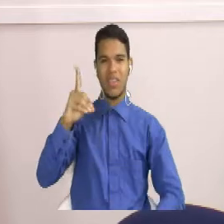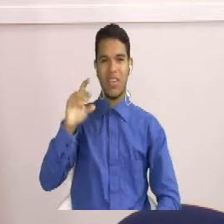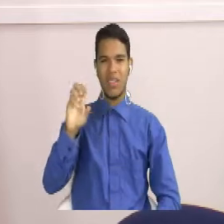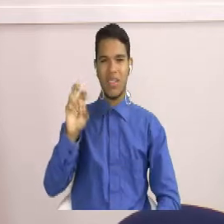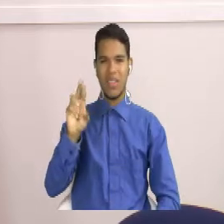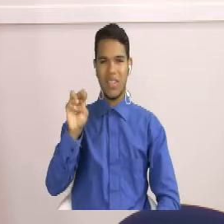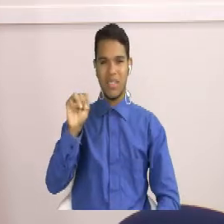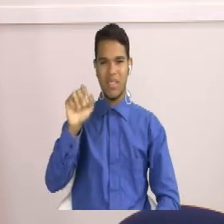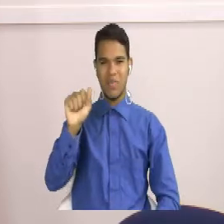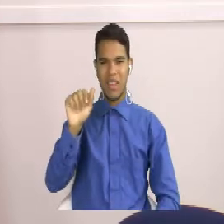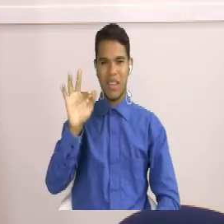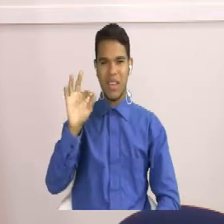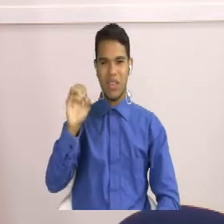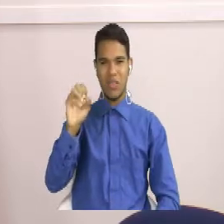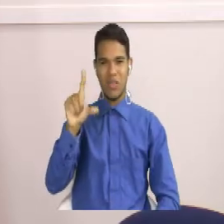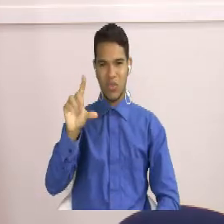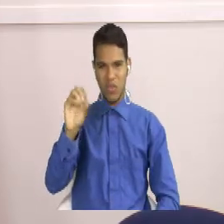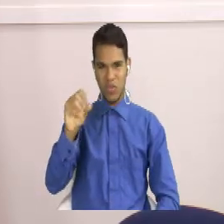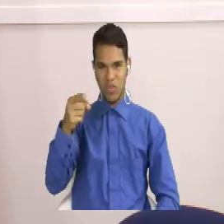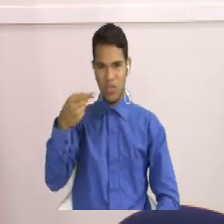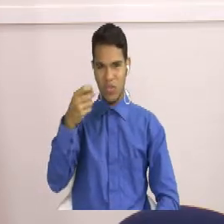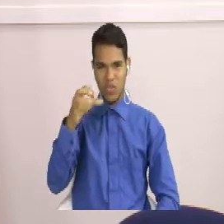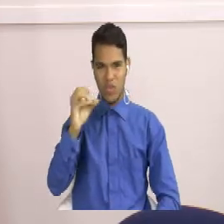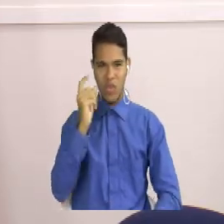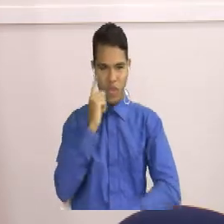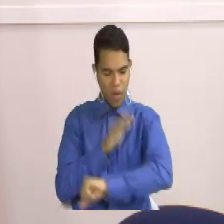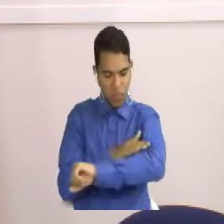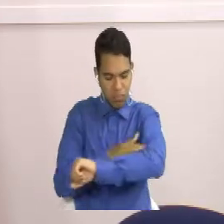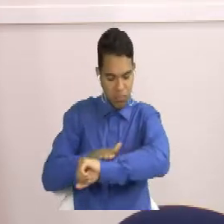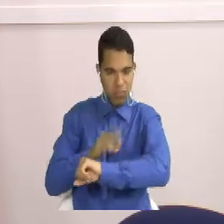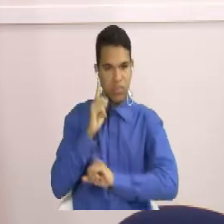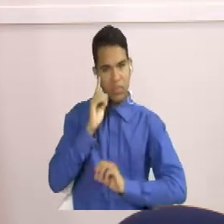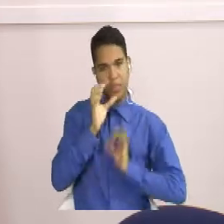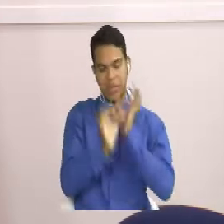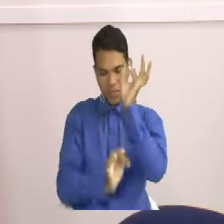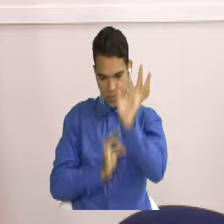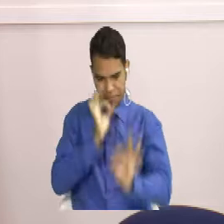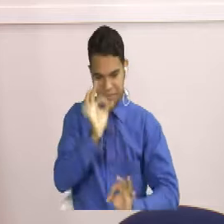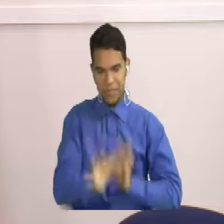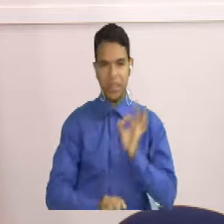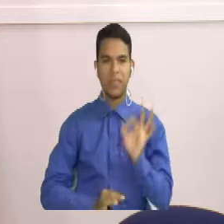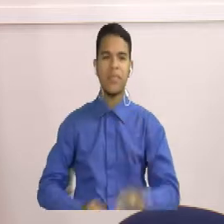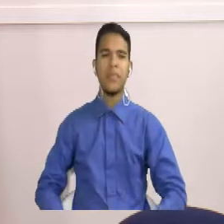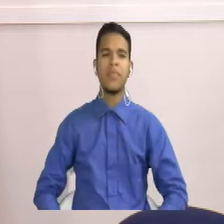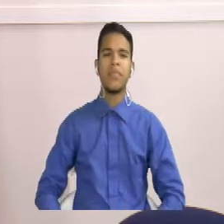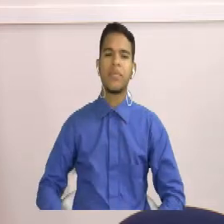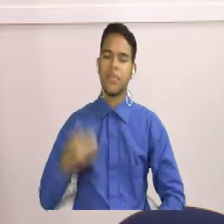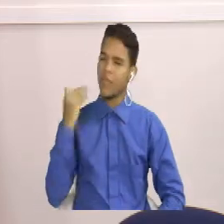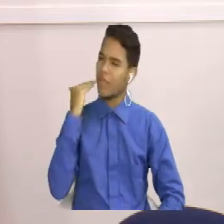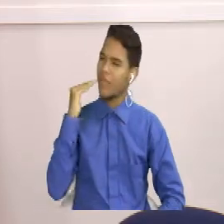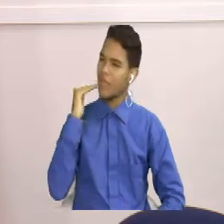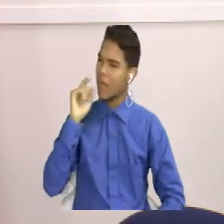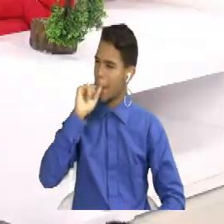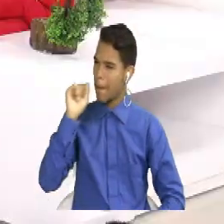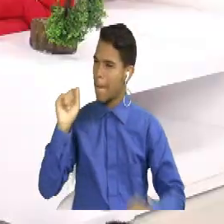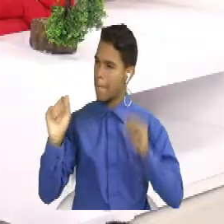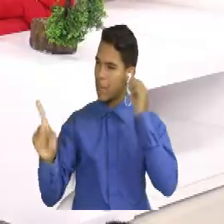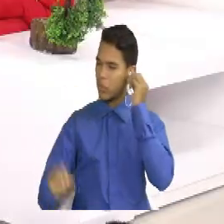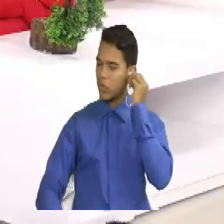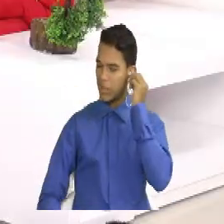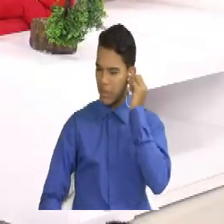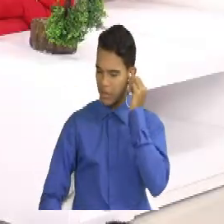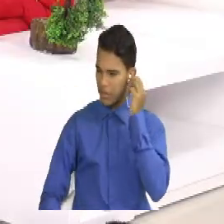de sí. vista la parte de los cuidados de la piel. Acá tenemos una pregunta que diría yo es de dermatólogo, pero tal vez nos pueda sugerir algo inmediato